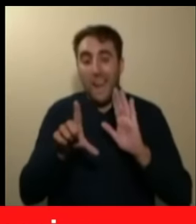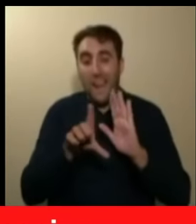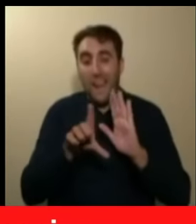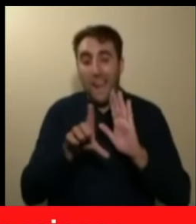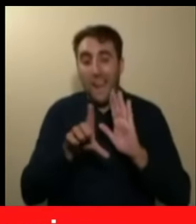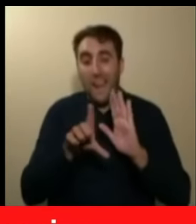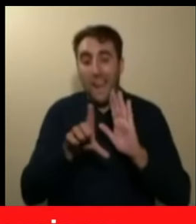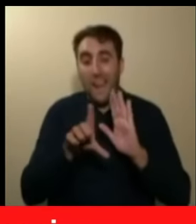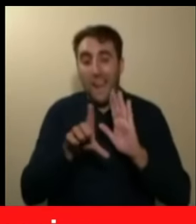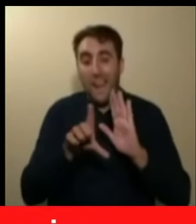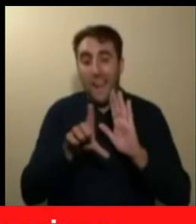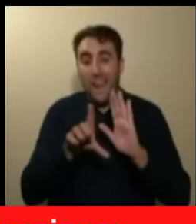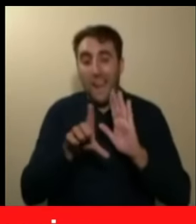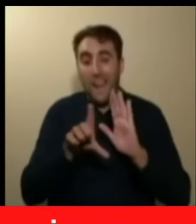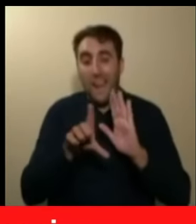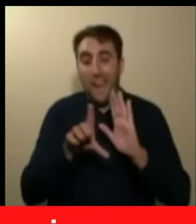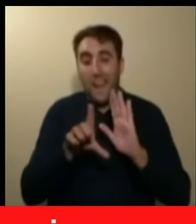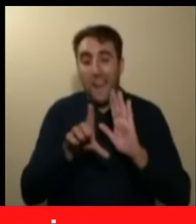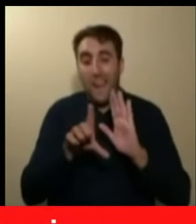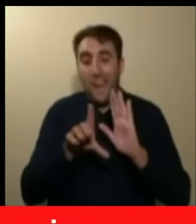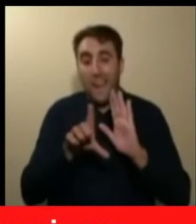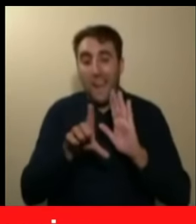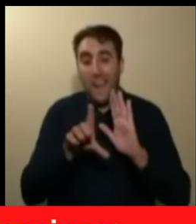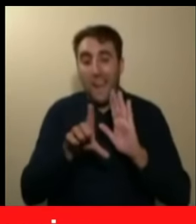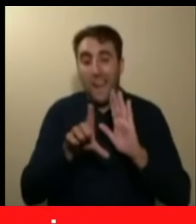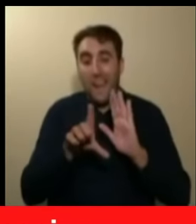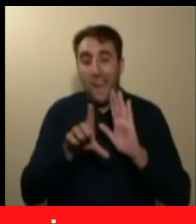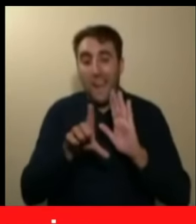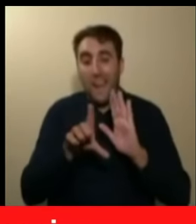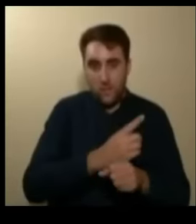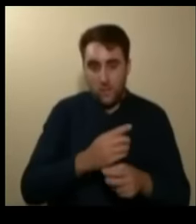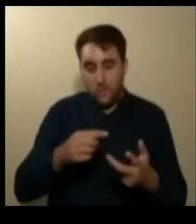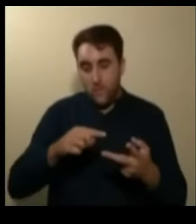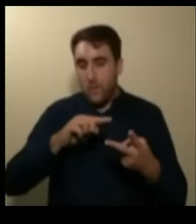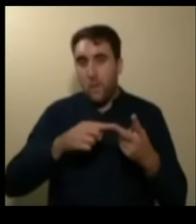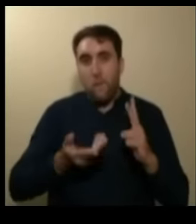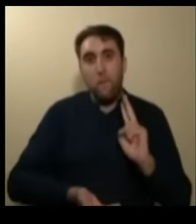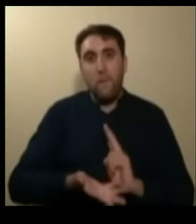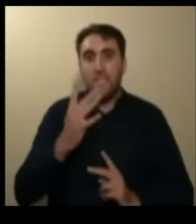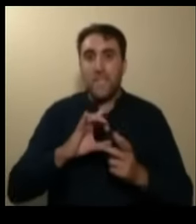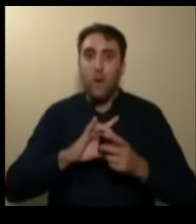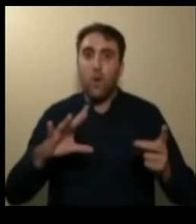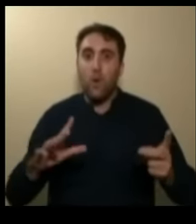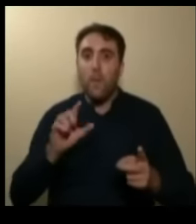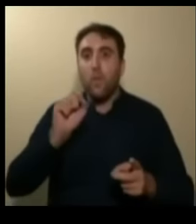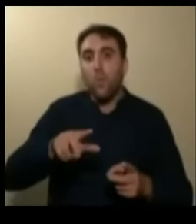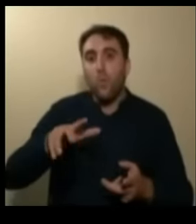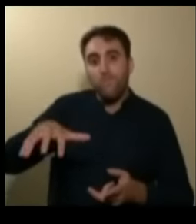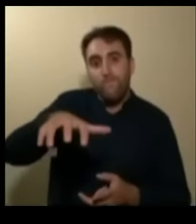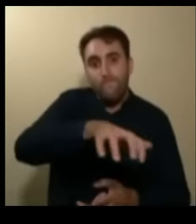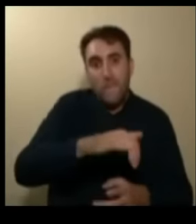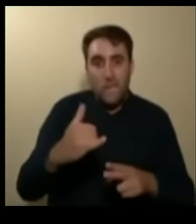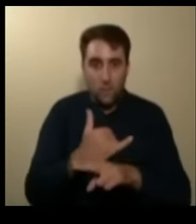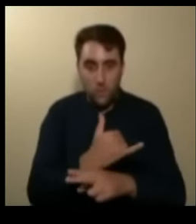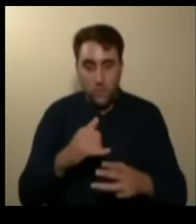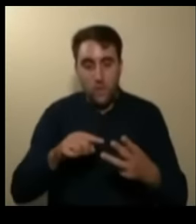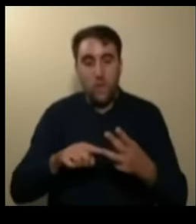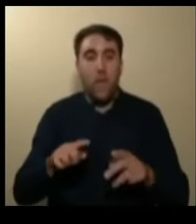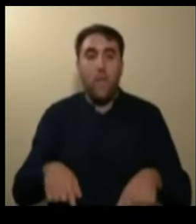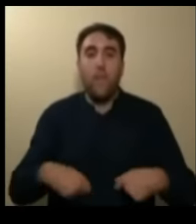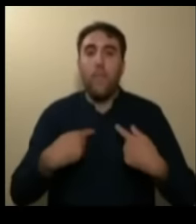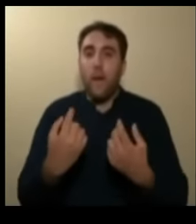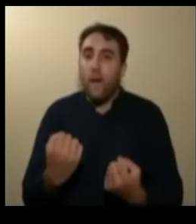fundamentales: los cambios en la gobernanza, una mayor autonomía en los centros educativos y el